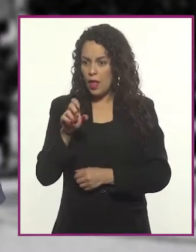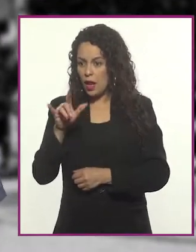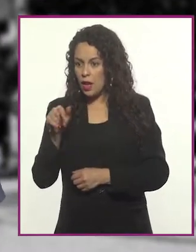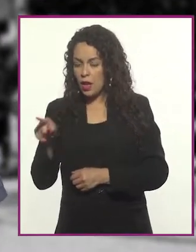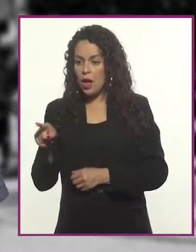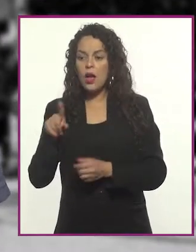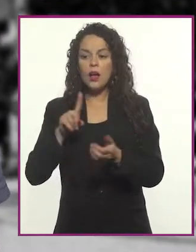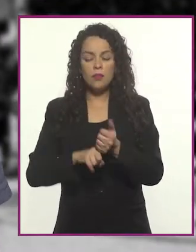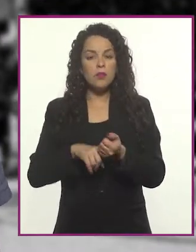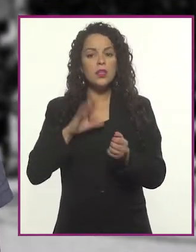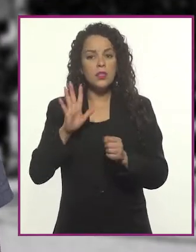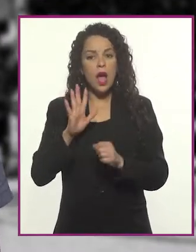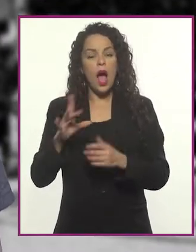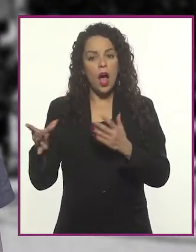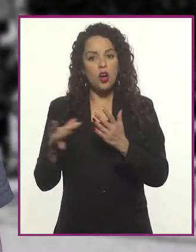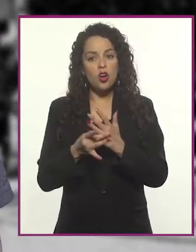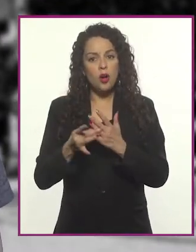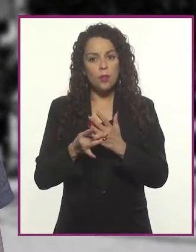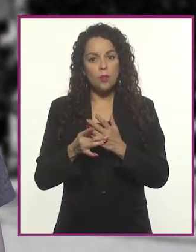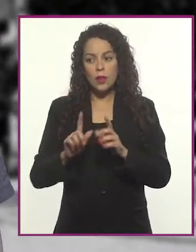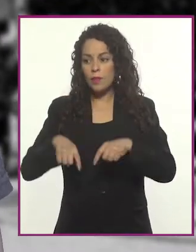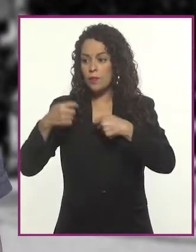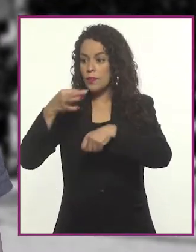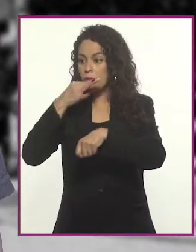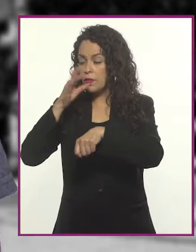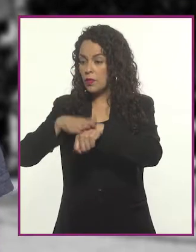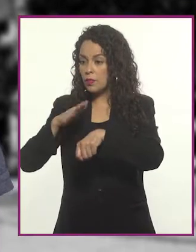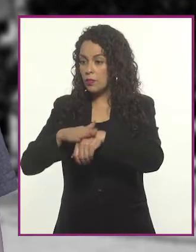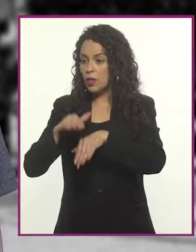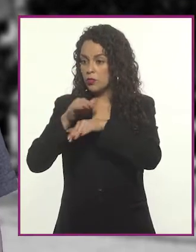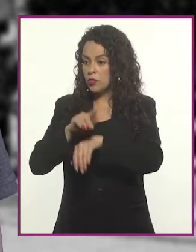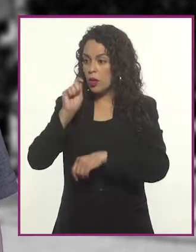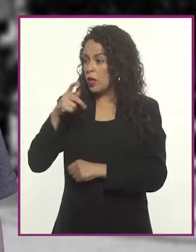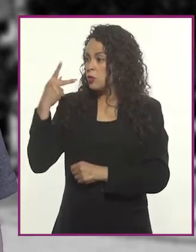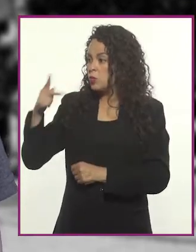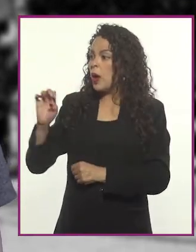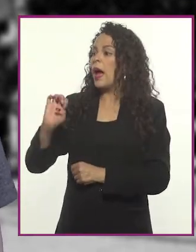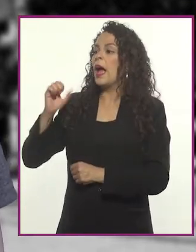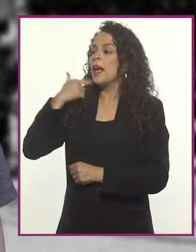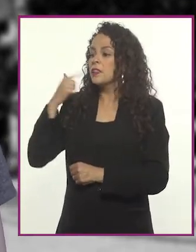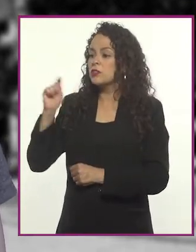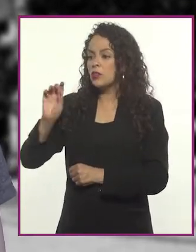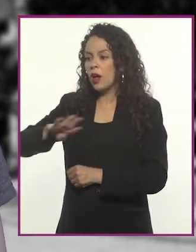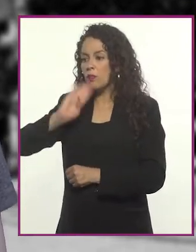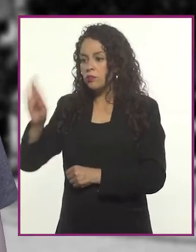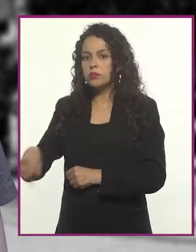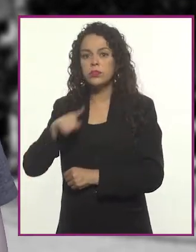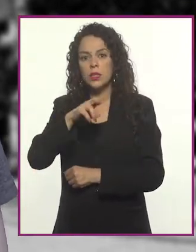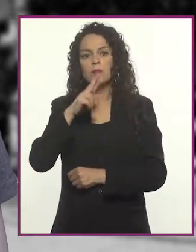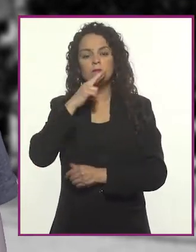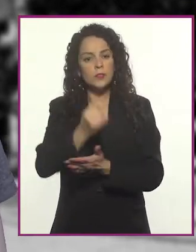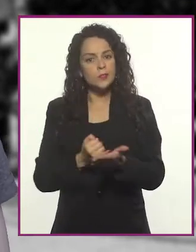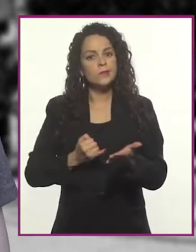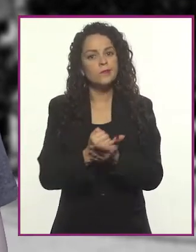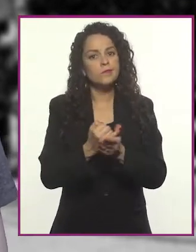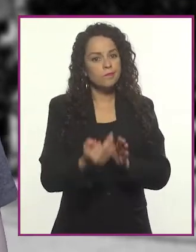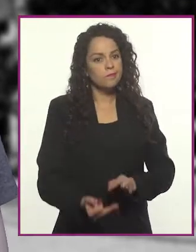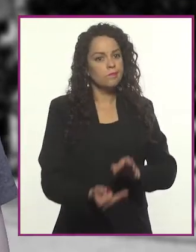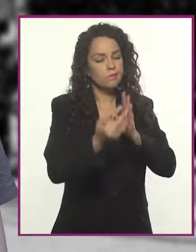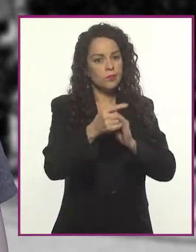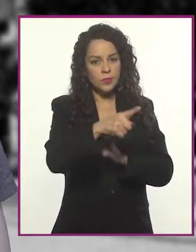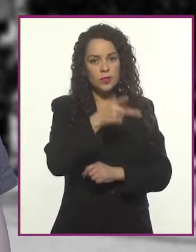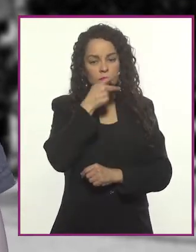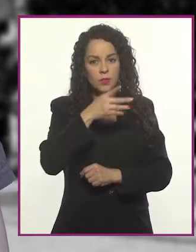comprometidos. Cuando él recibe 2 notas anónimas advirtiendo sobre el destino de los exnovios, decide confrontar a los papás creyendo a Delia